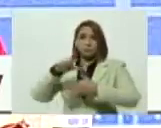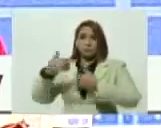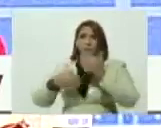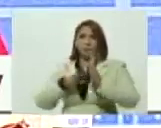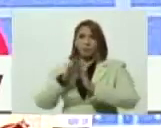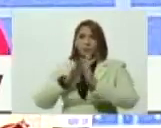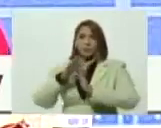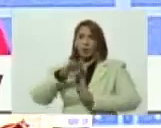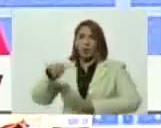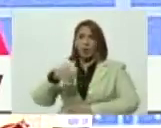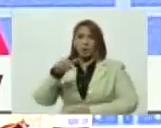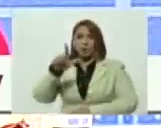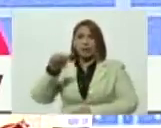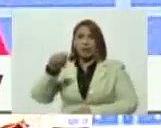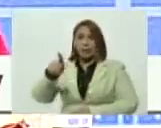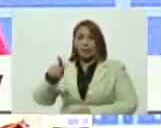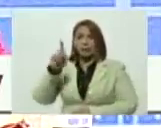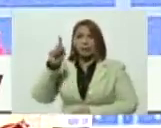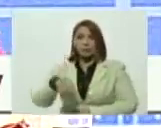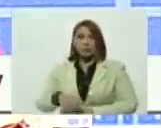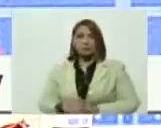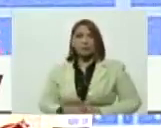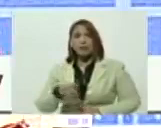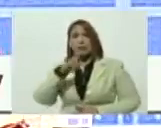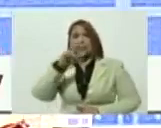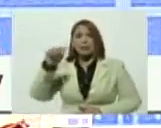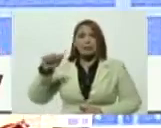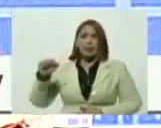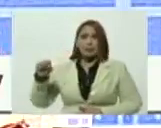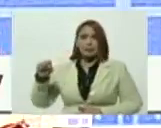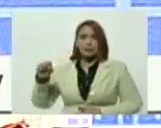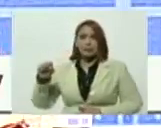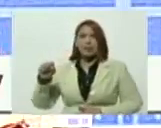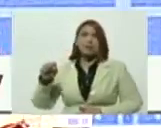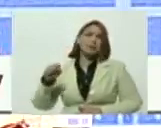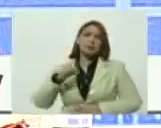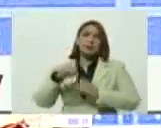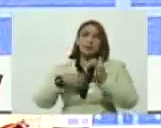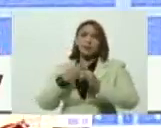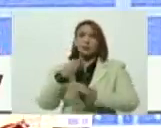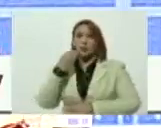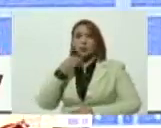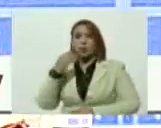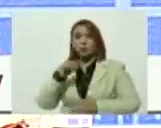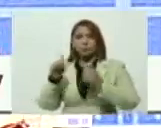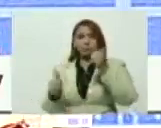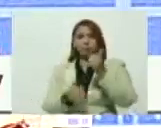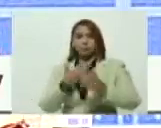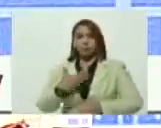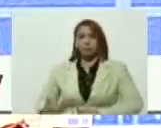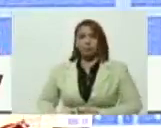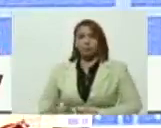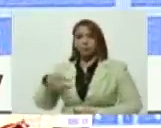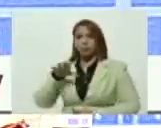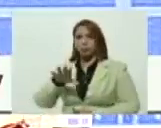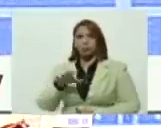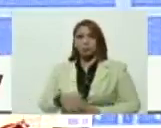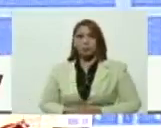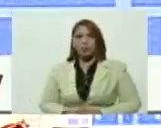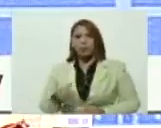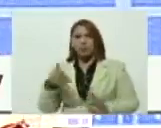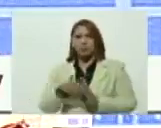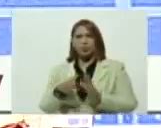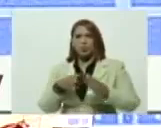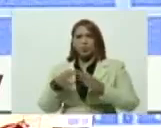JLAP. Estamos fortaleciendo la RAS Internacional Juvenil y tenemos la vicepresidencia de la región andina de la Organización